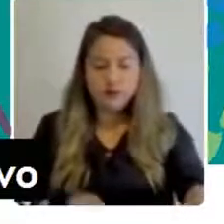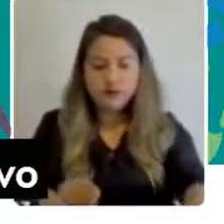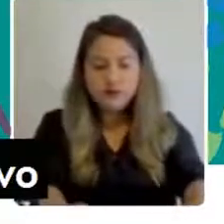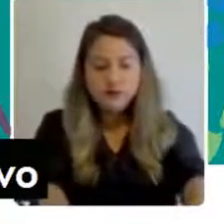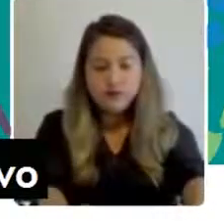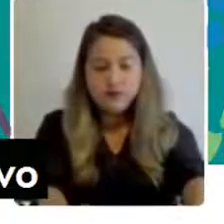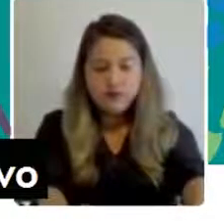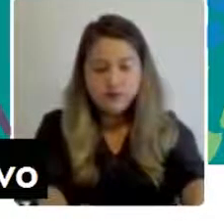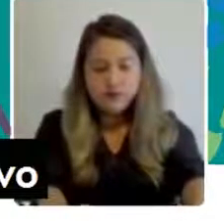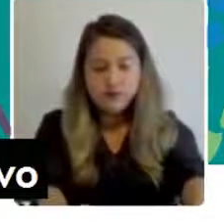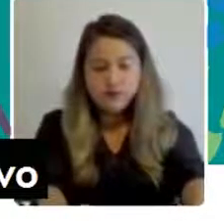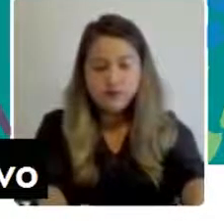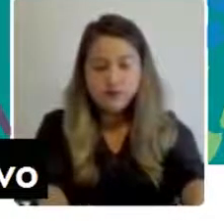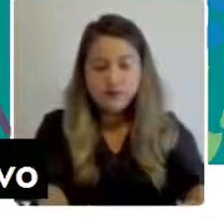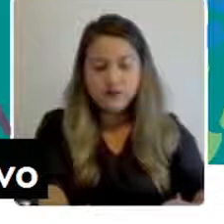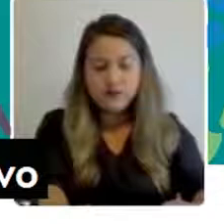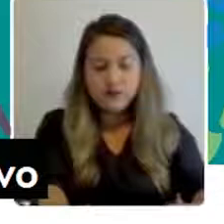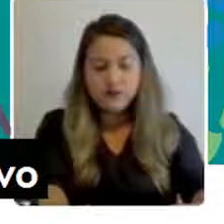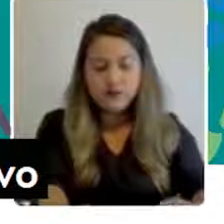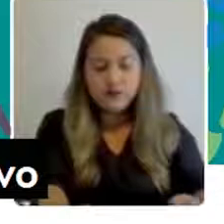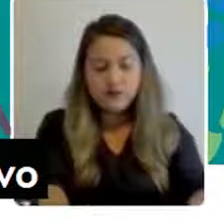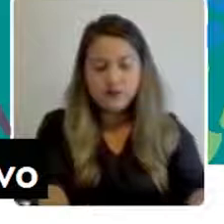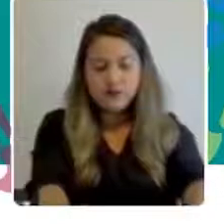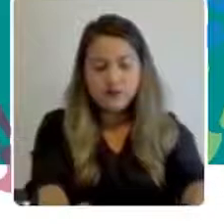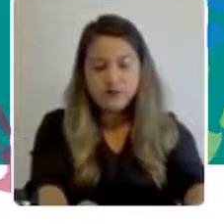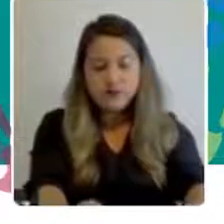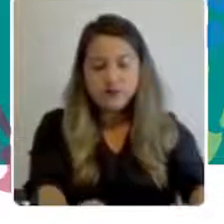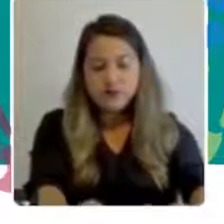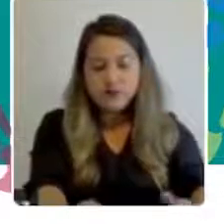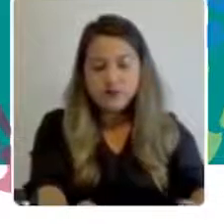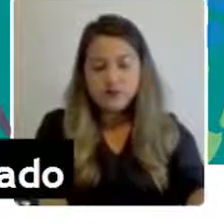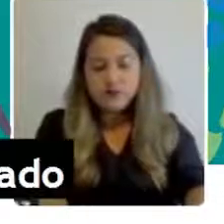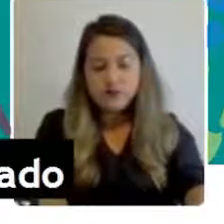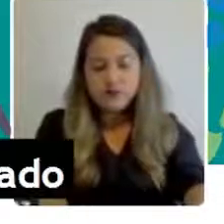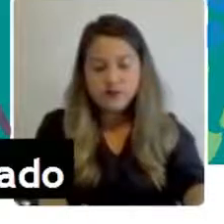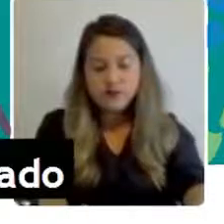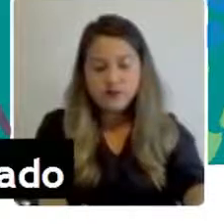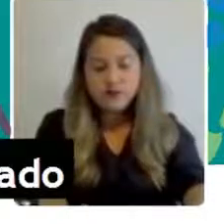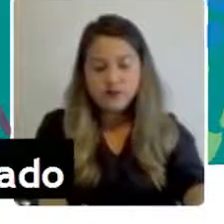Hemos visto financiamiento creativo,